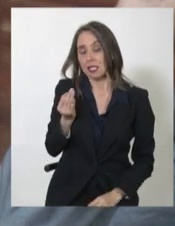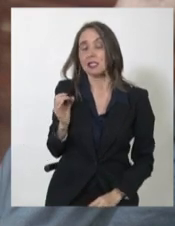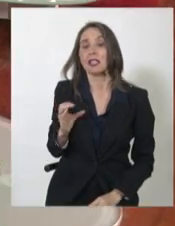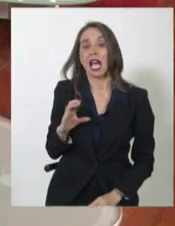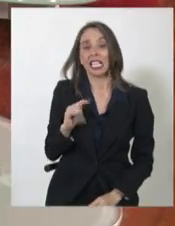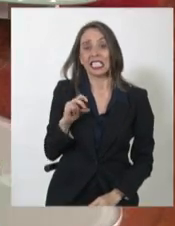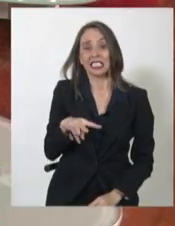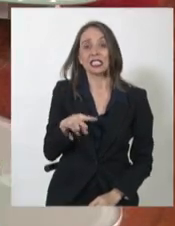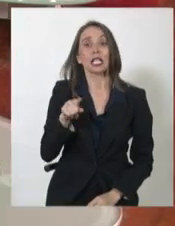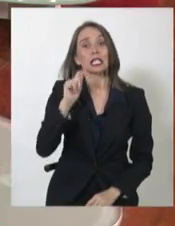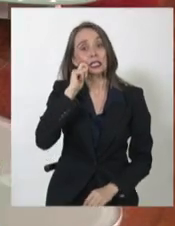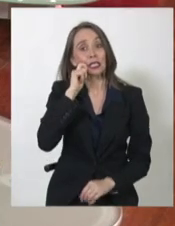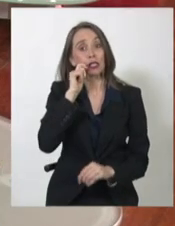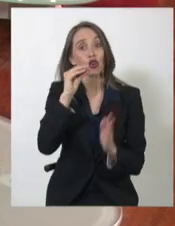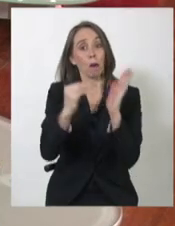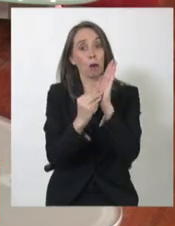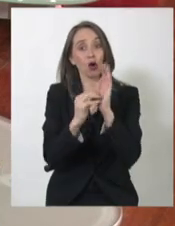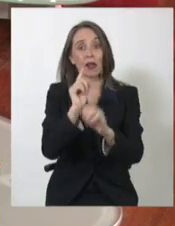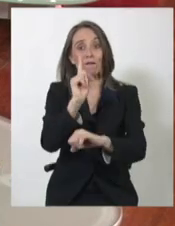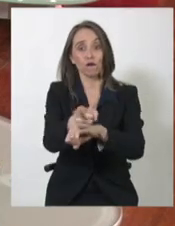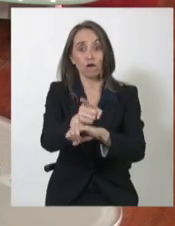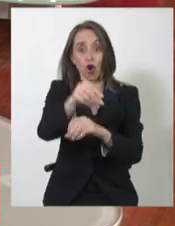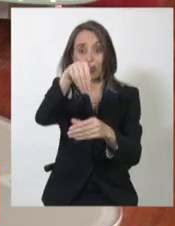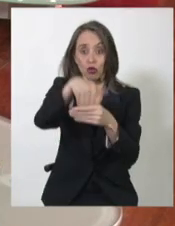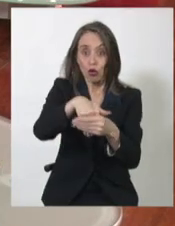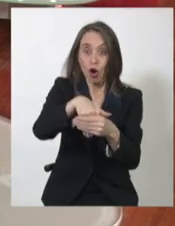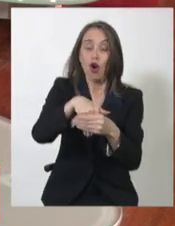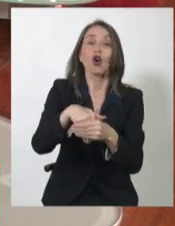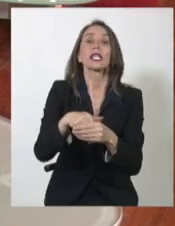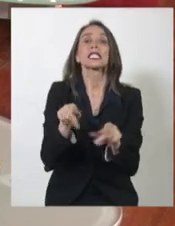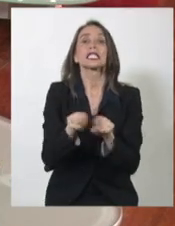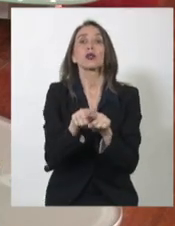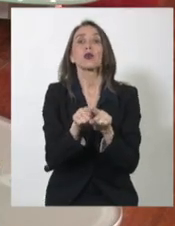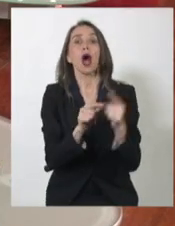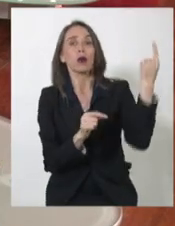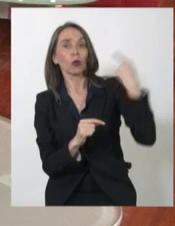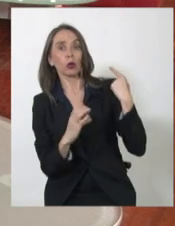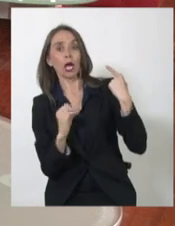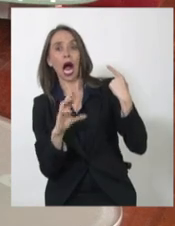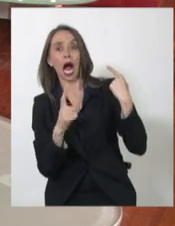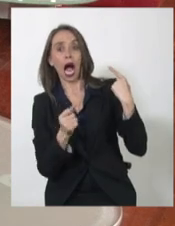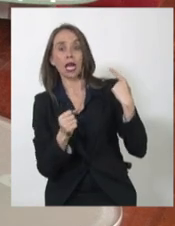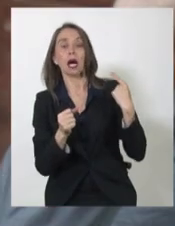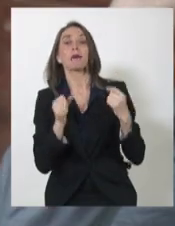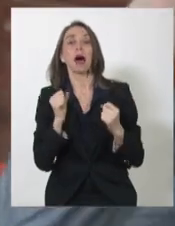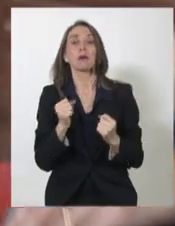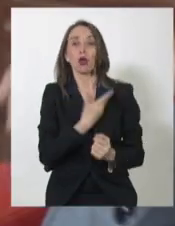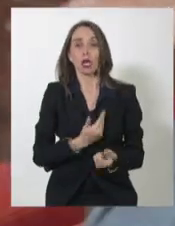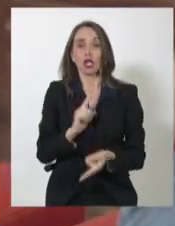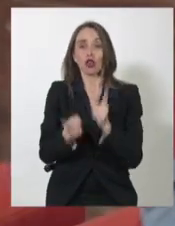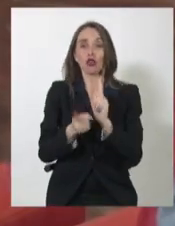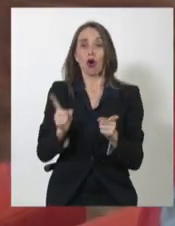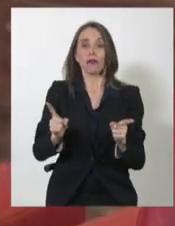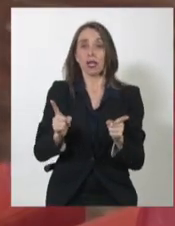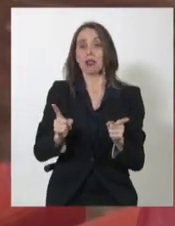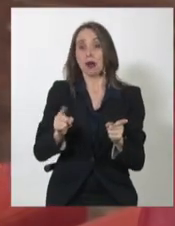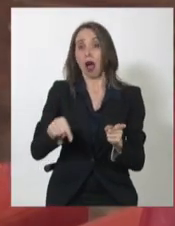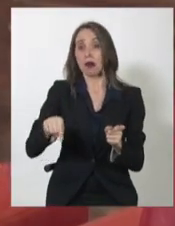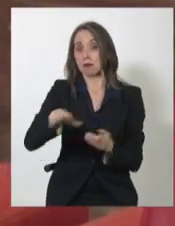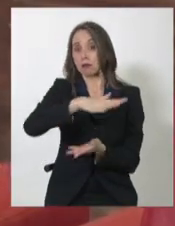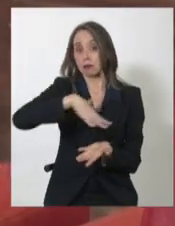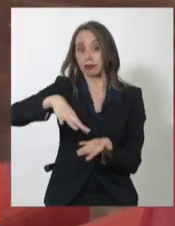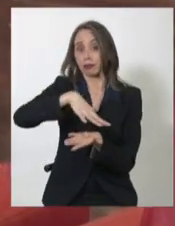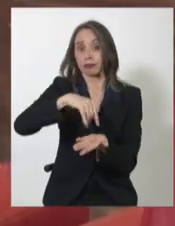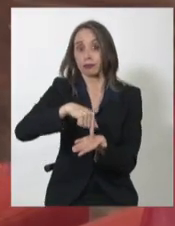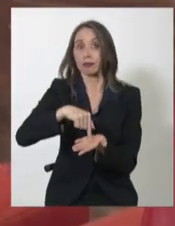carga, pero que es una carga que se nos impone para poder hacer ejercicio de nuestra autogobernabilidad, ¿no? Y